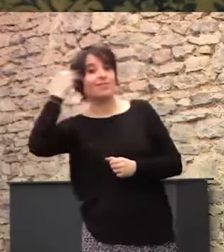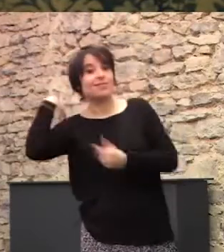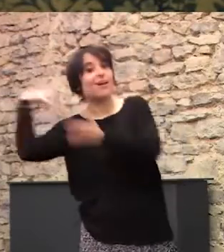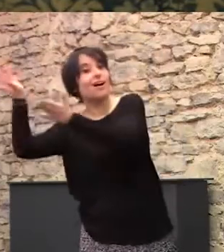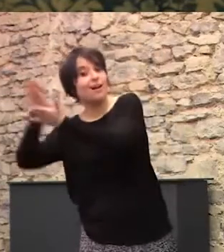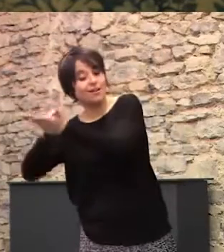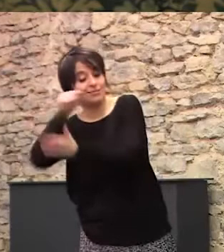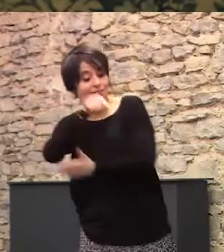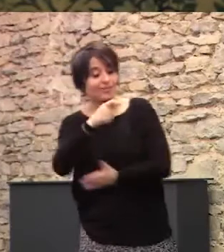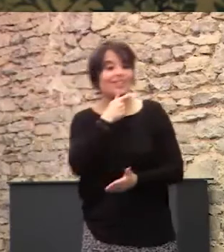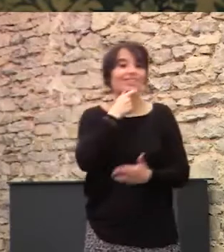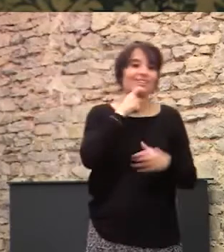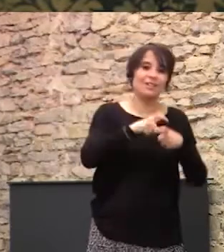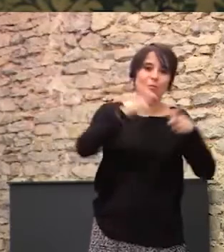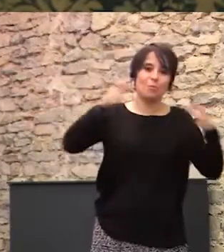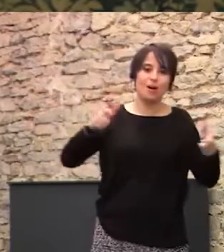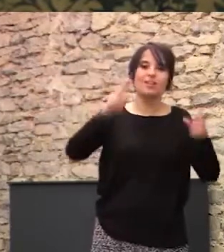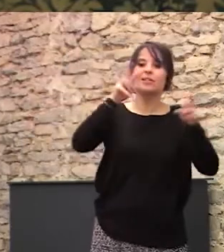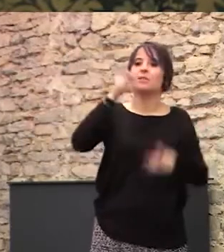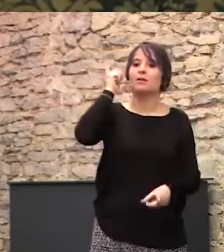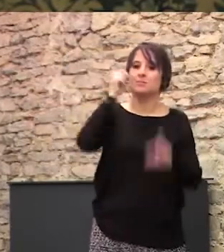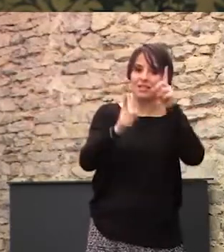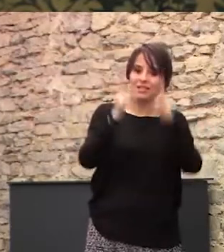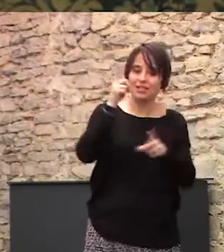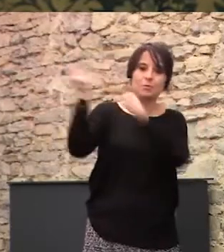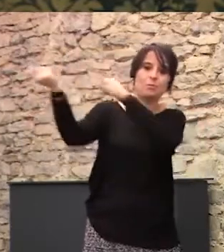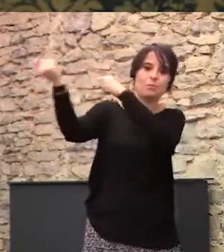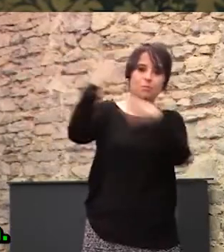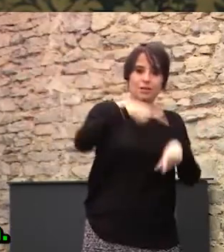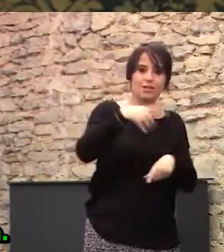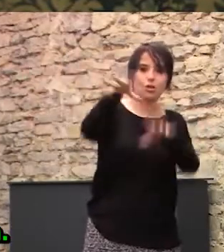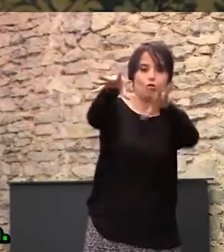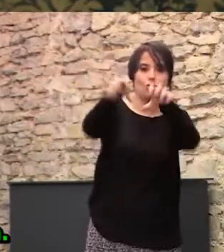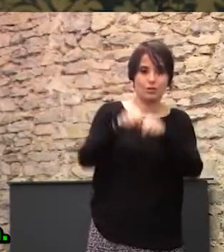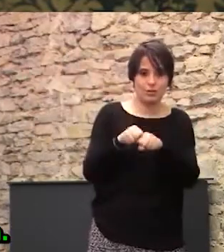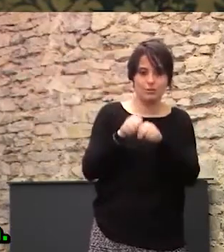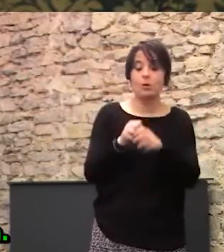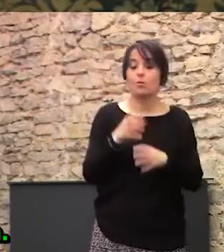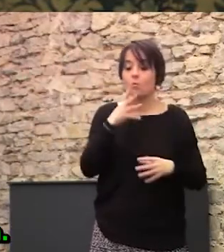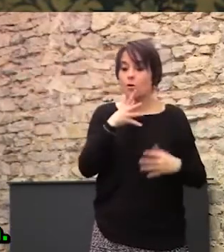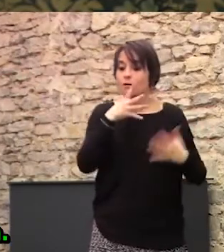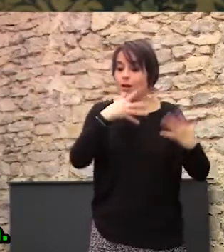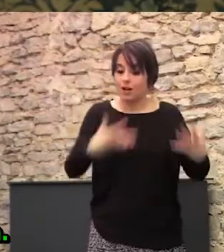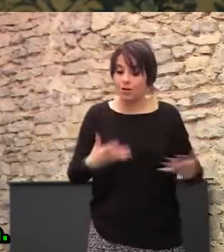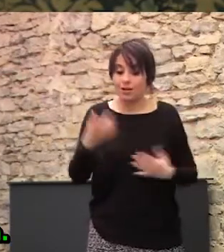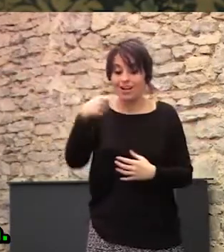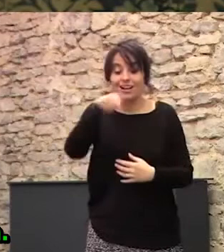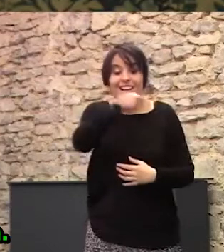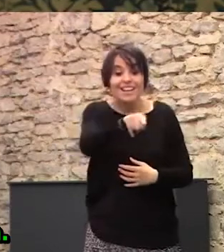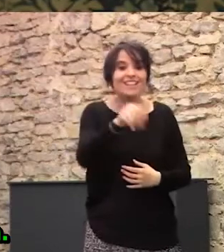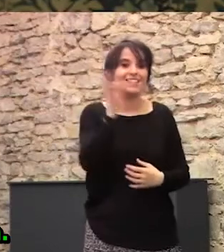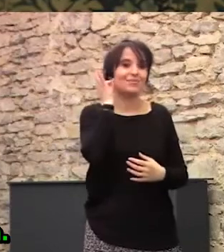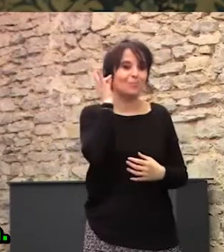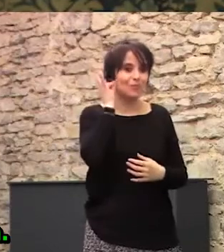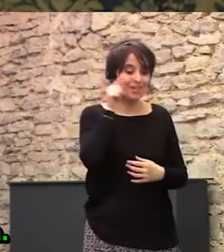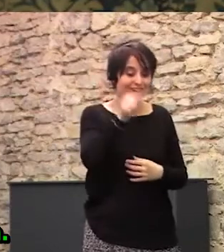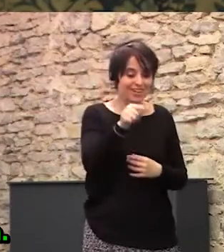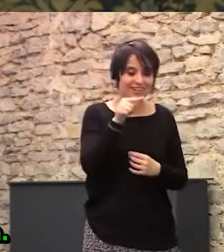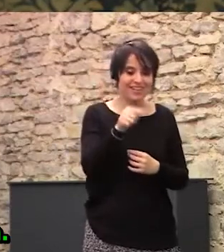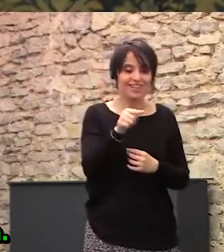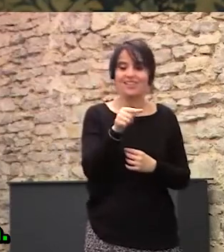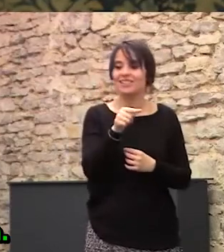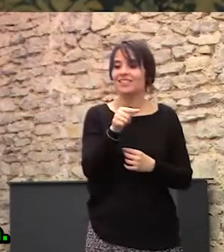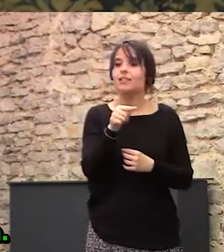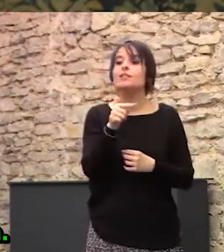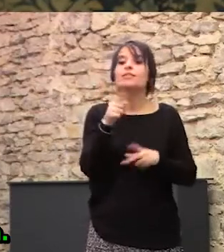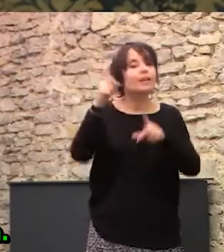ampliándolo con el imperialismo, las migraciones y el colonialismo. Porque en este momento ellas, esas son, digamos,